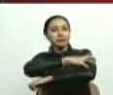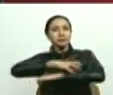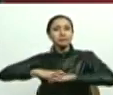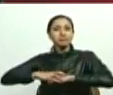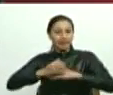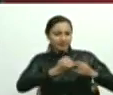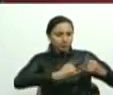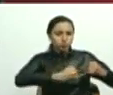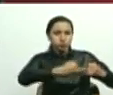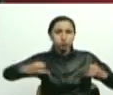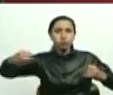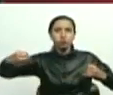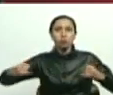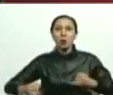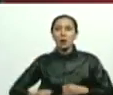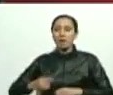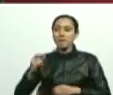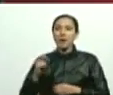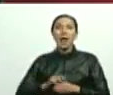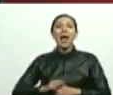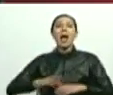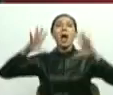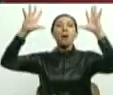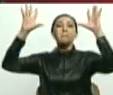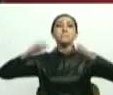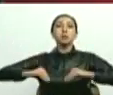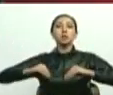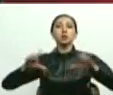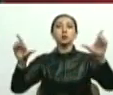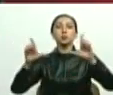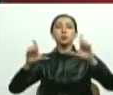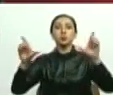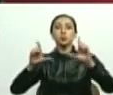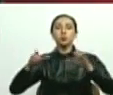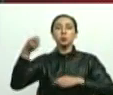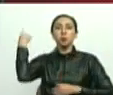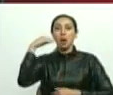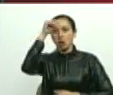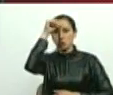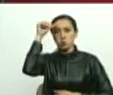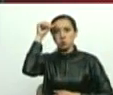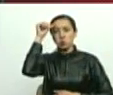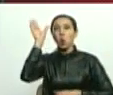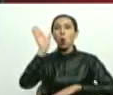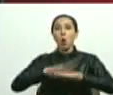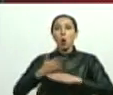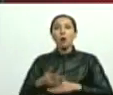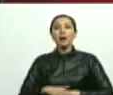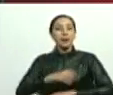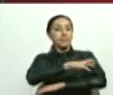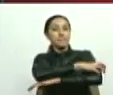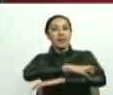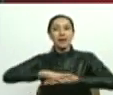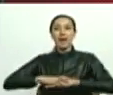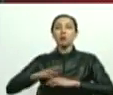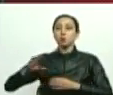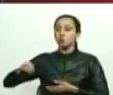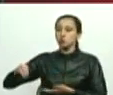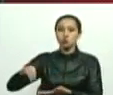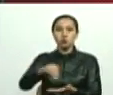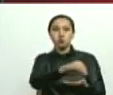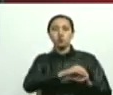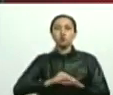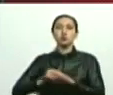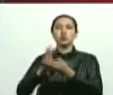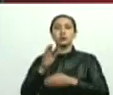la pared. ¡Pum! Se cayó la transmisión de del programa del domingo. El gato volador, pues. Ese gato como